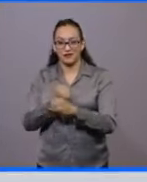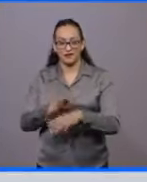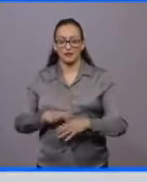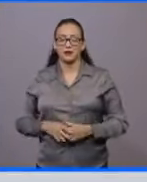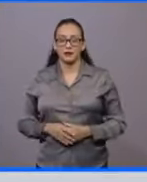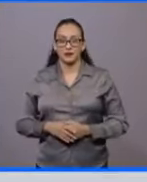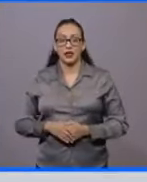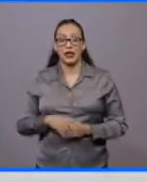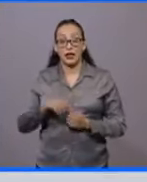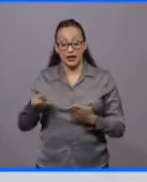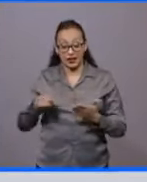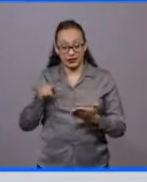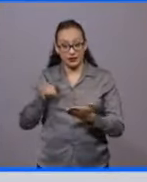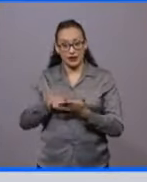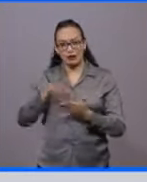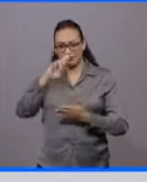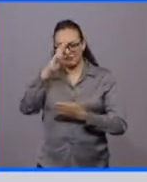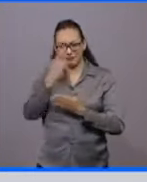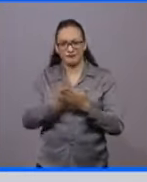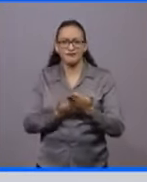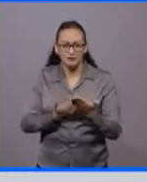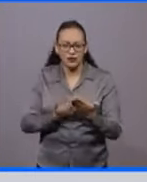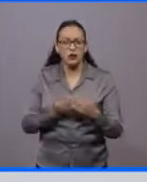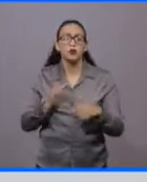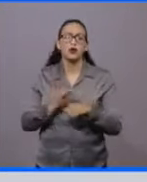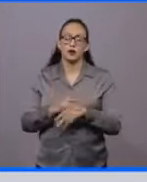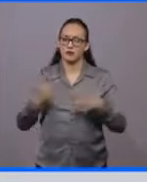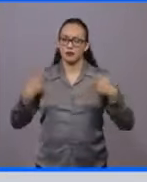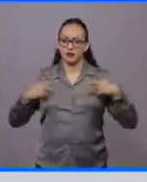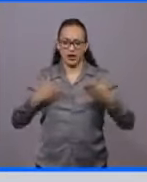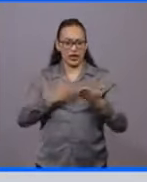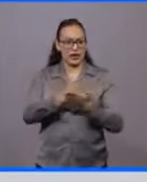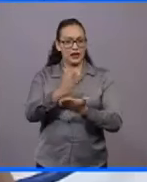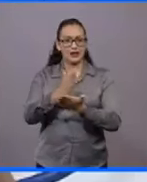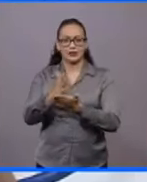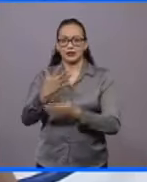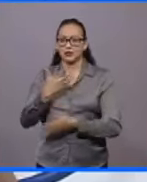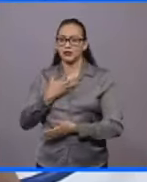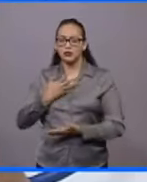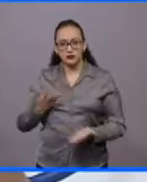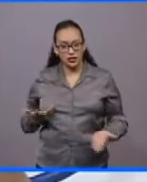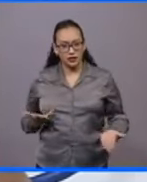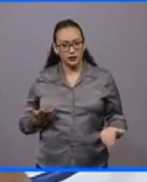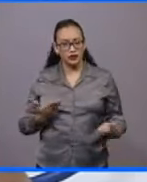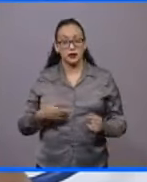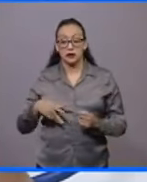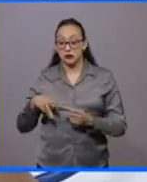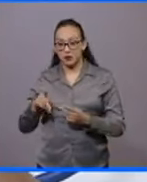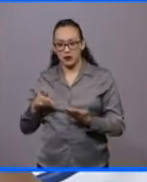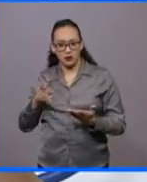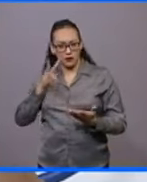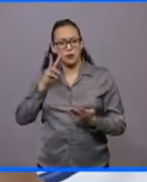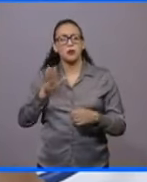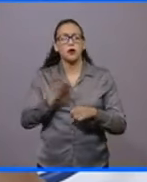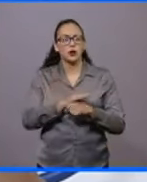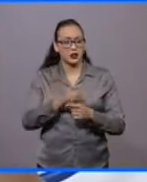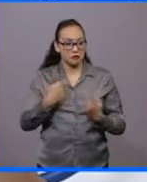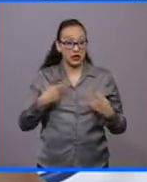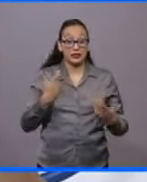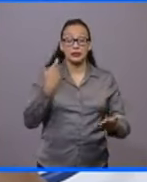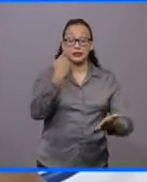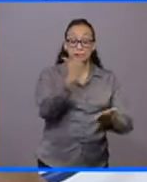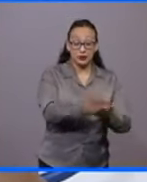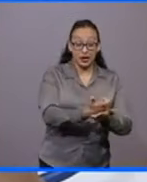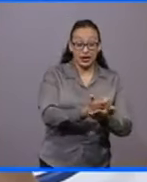información. Disposiciones que violaban el principio de proporcionalidad tributaria, pues no había una relación razonable entre